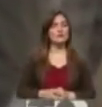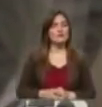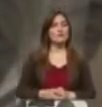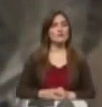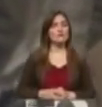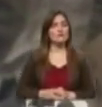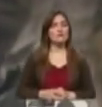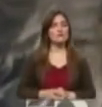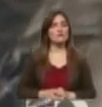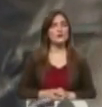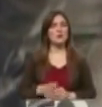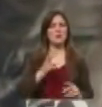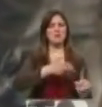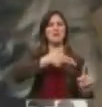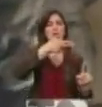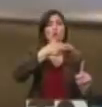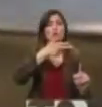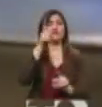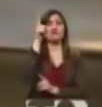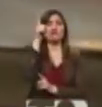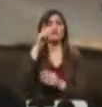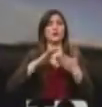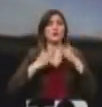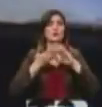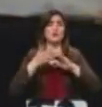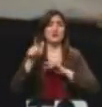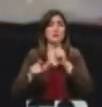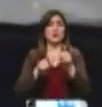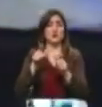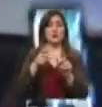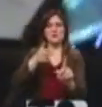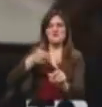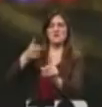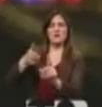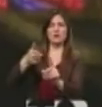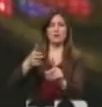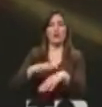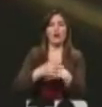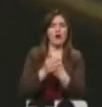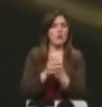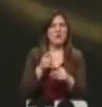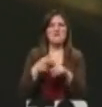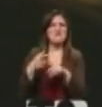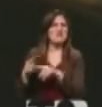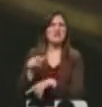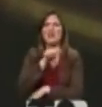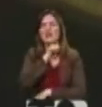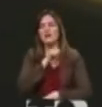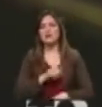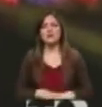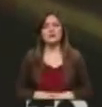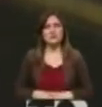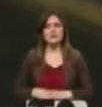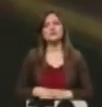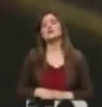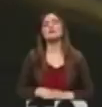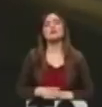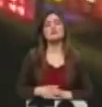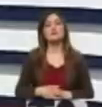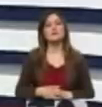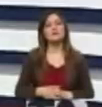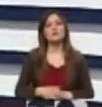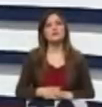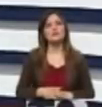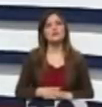justicia colombiana por homicidio a líderes comunitarios y concierto para delinquir. En Rumichaca, Jairo Jacome Ortega, 24